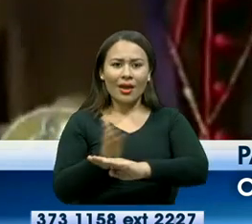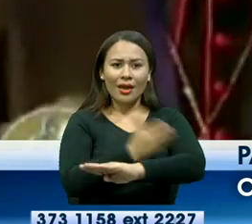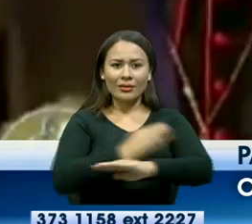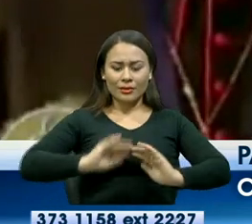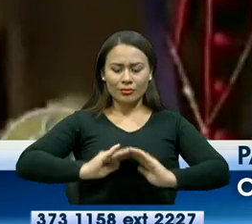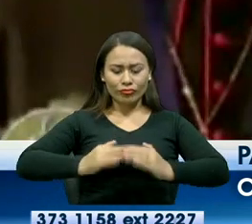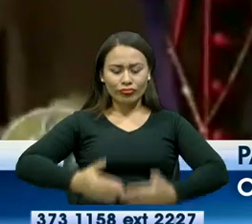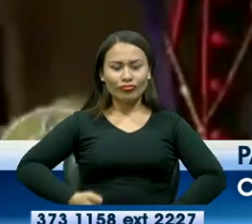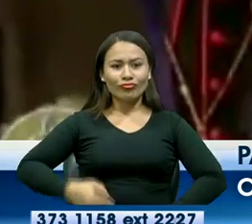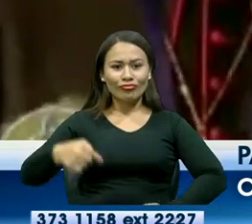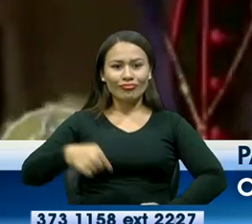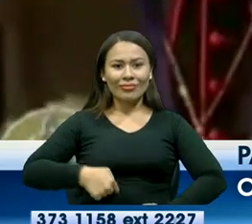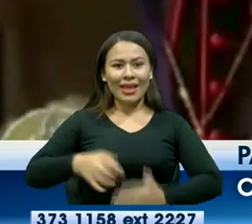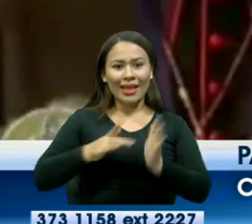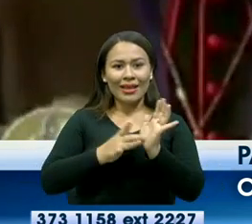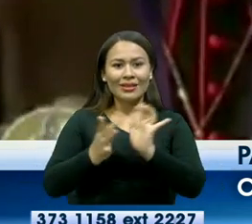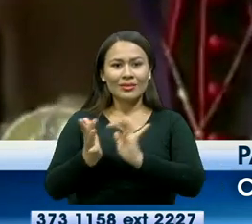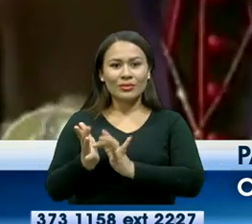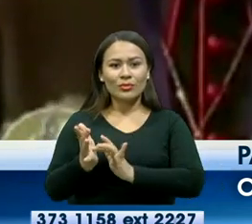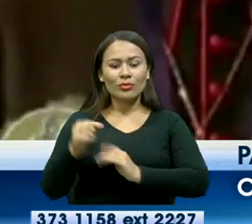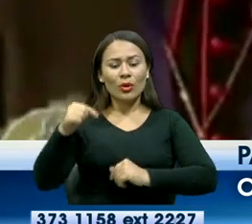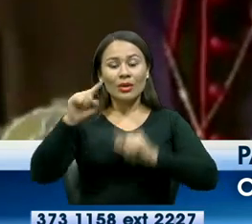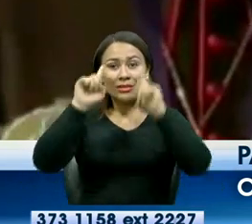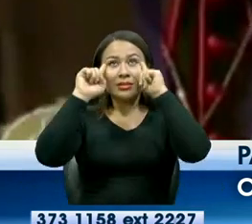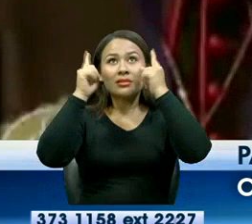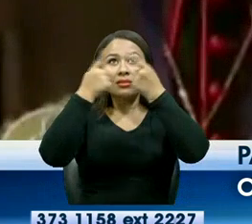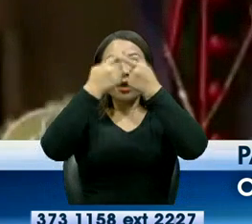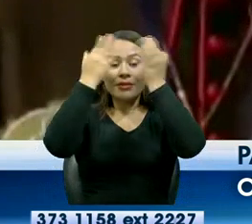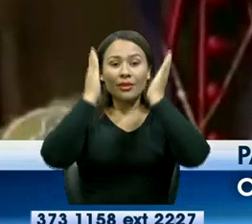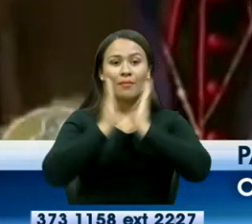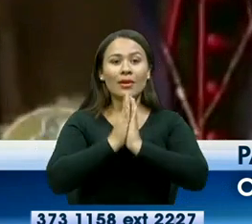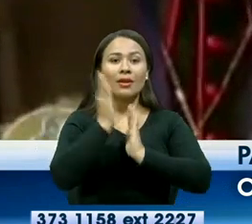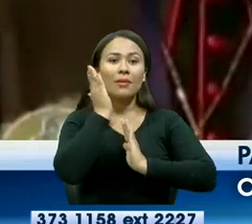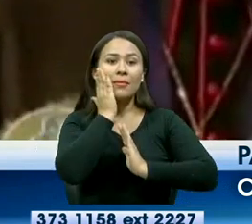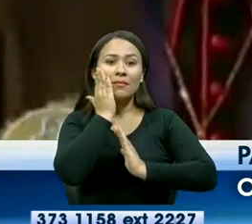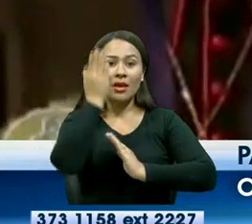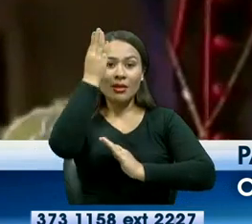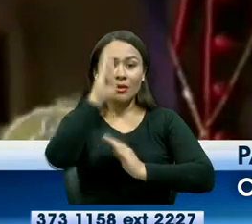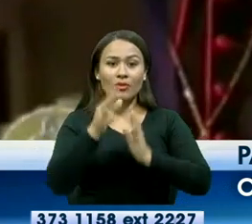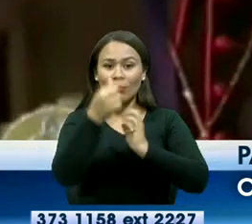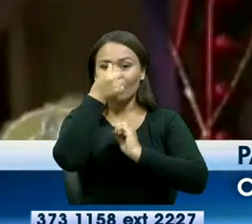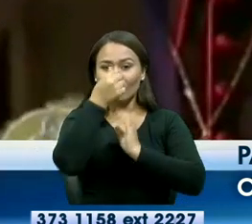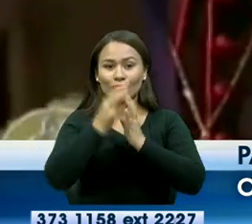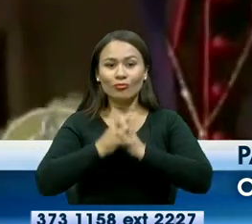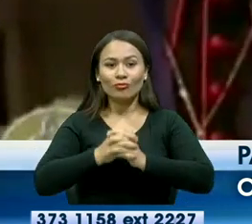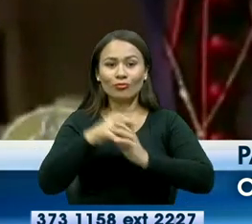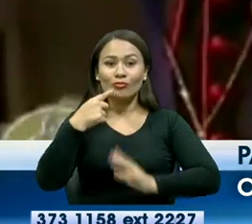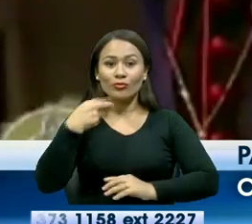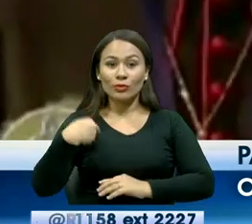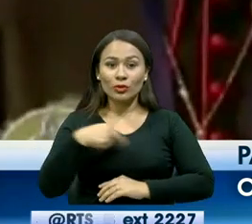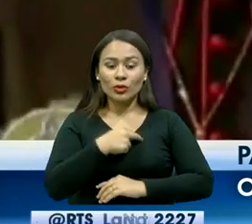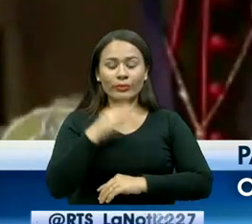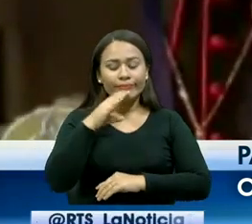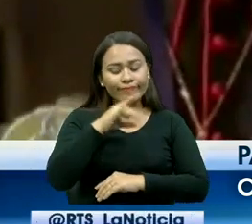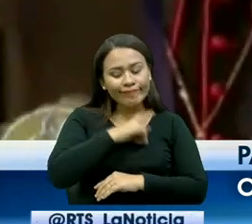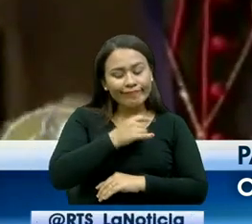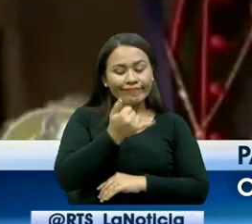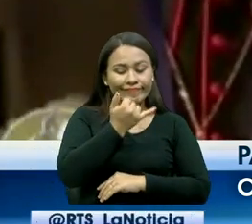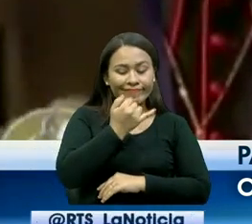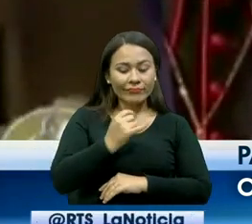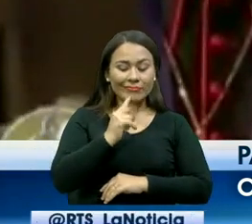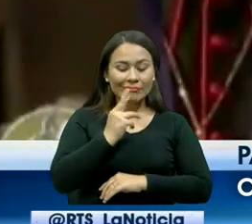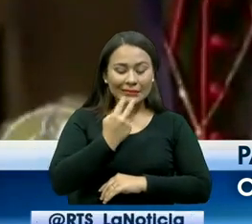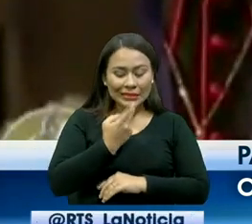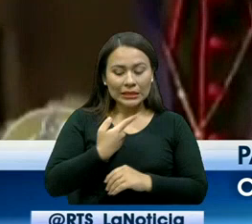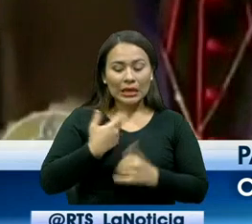tu vientre Jesús. Santa María, Madre de Dios, ruega por nosotros pecadores, ahora y en